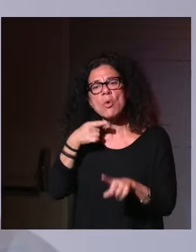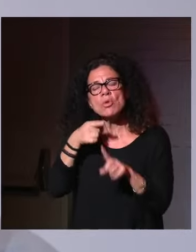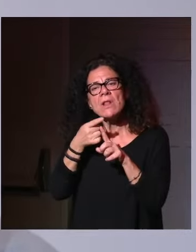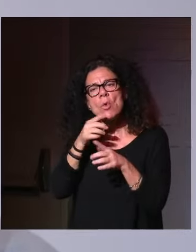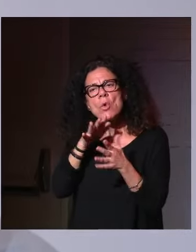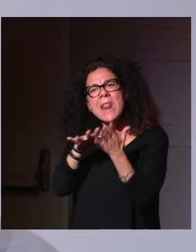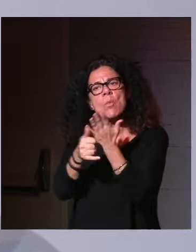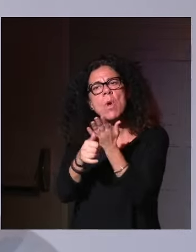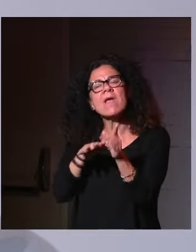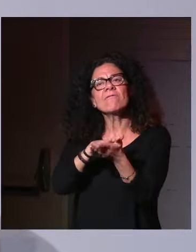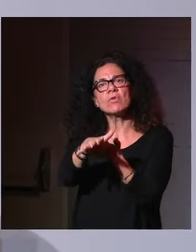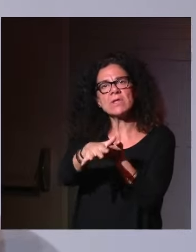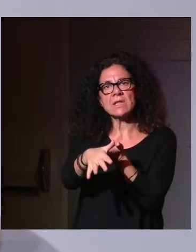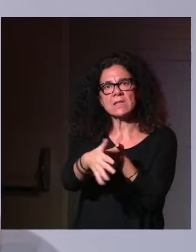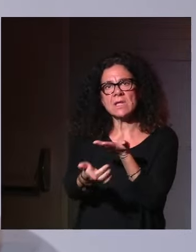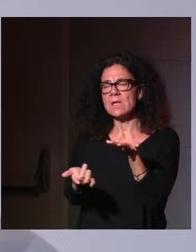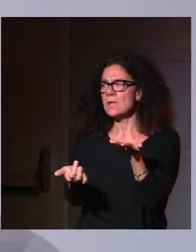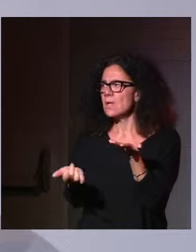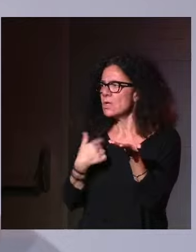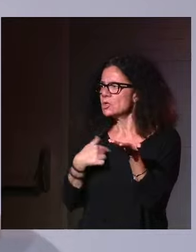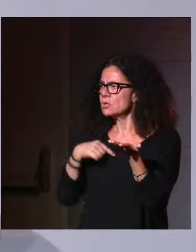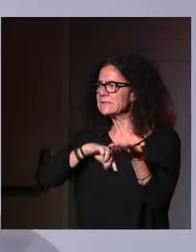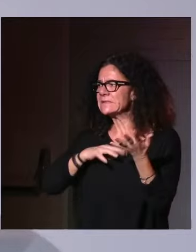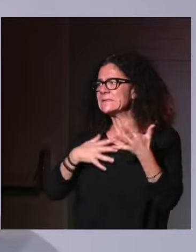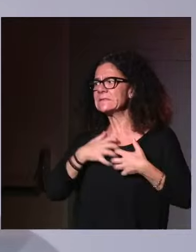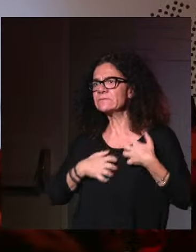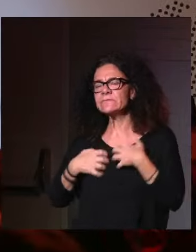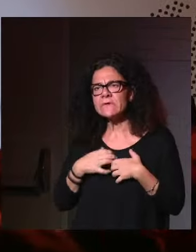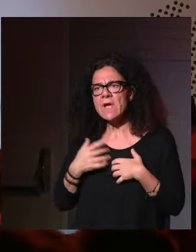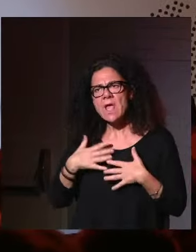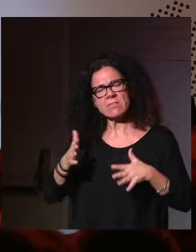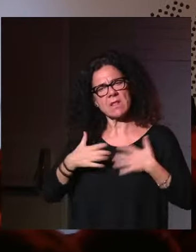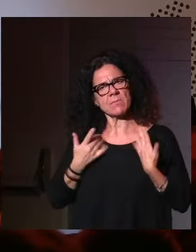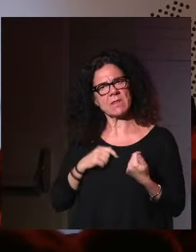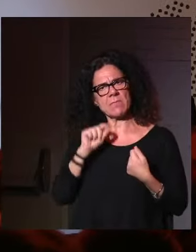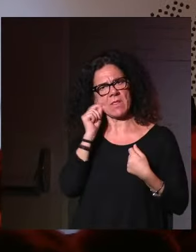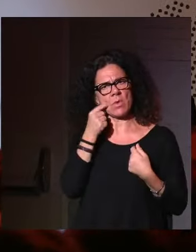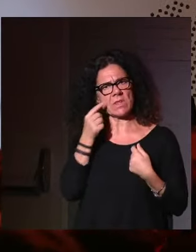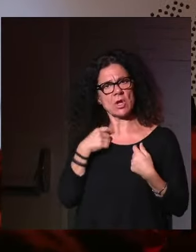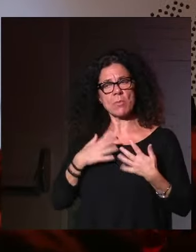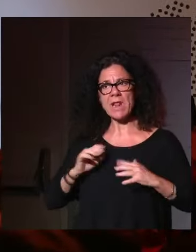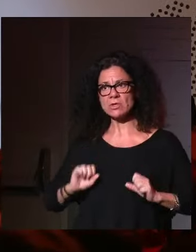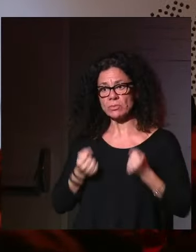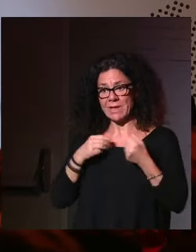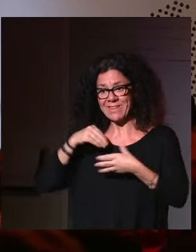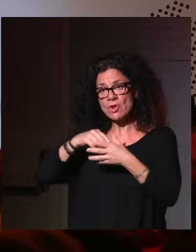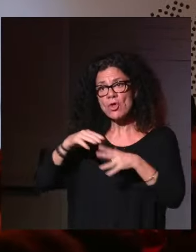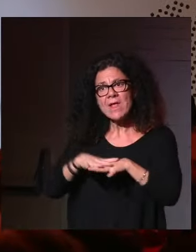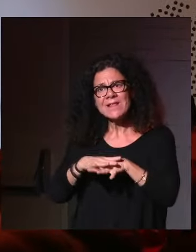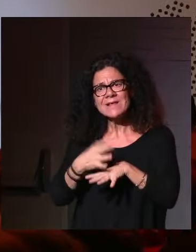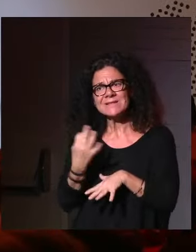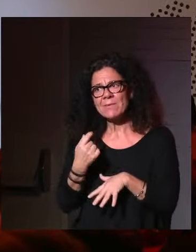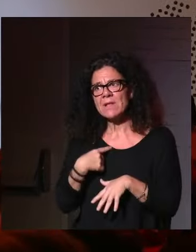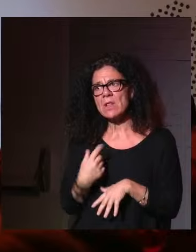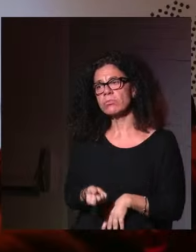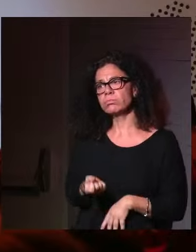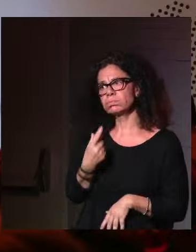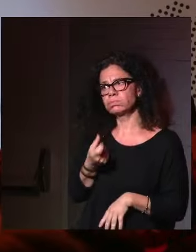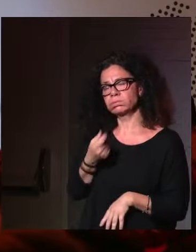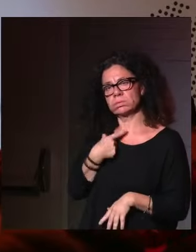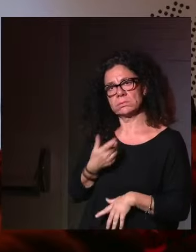eh Me empecé a sentir muy ansiosa y de repente me di cuenta que yo para sobrevivir en redes tenía que tomarme dos goticas de